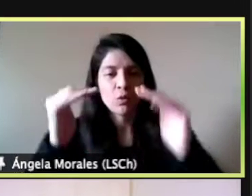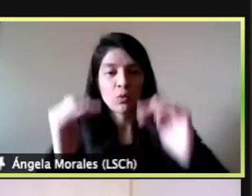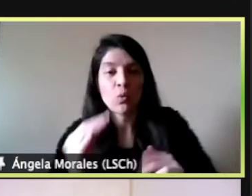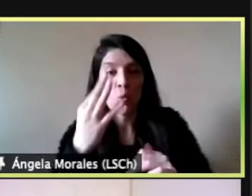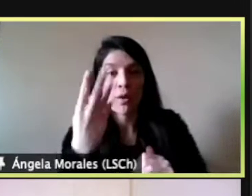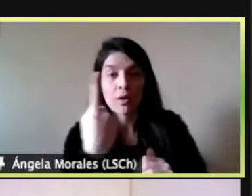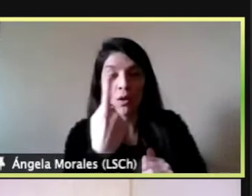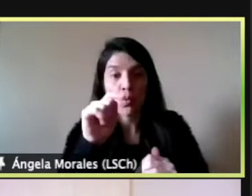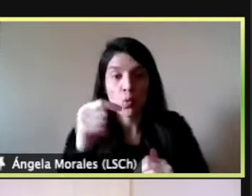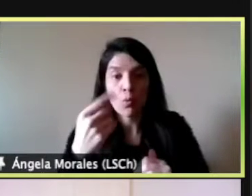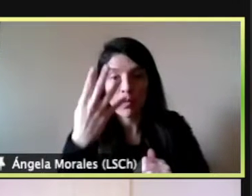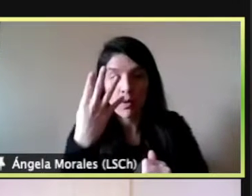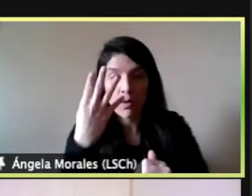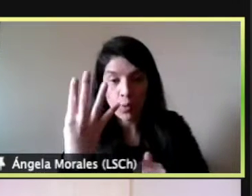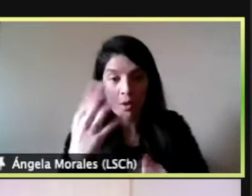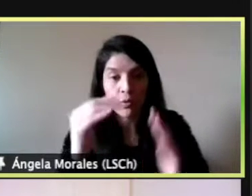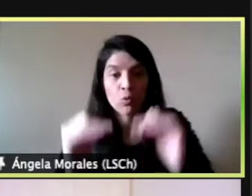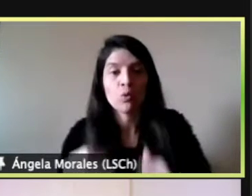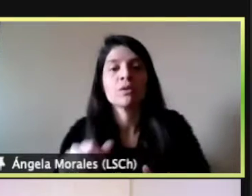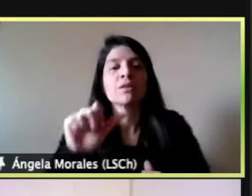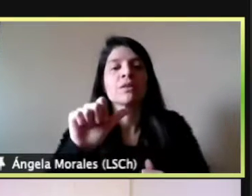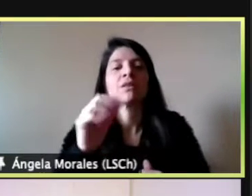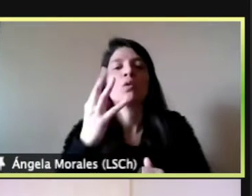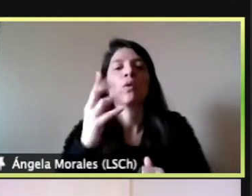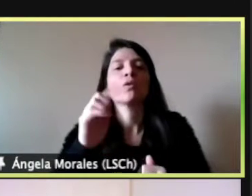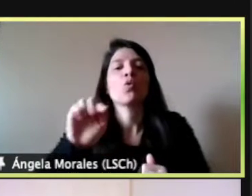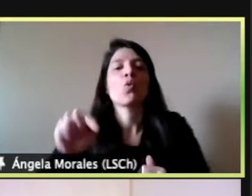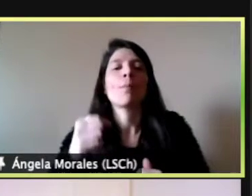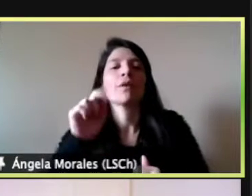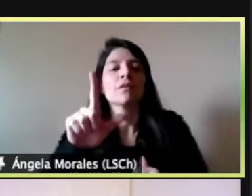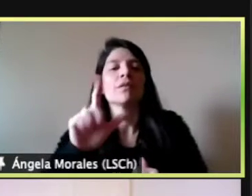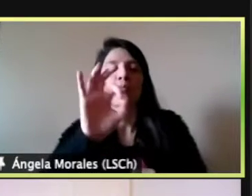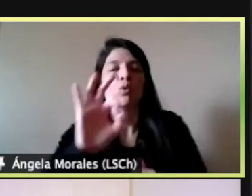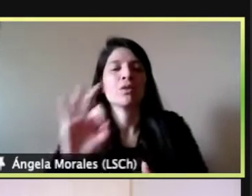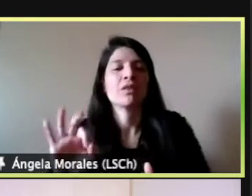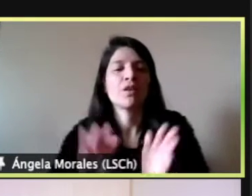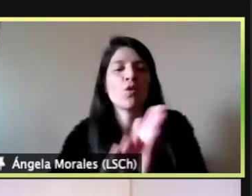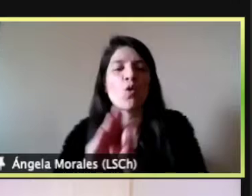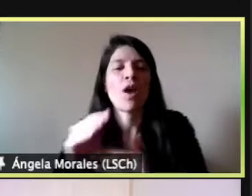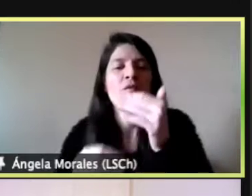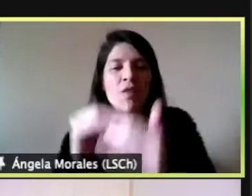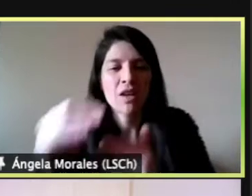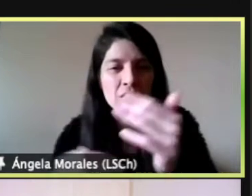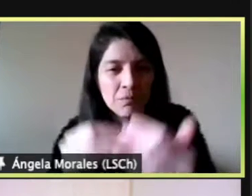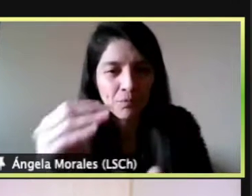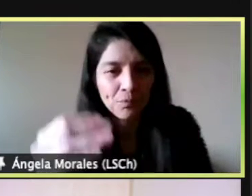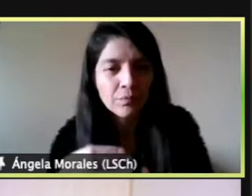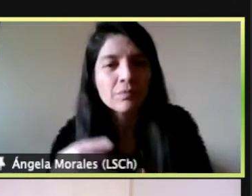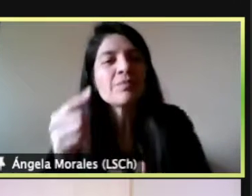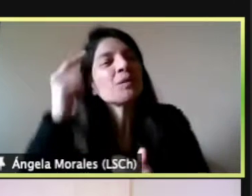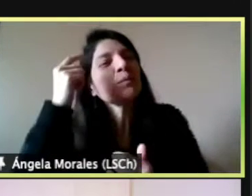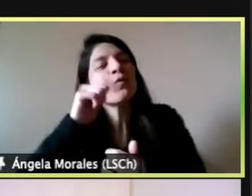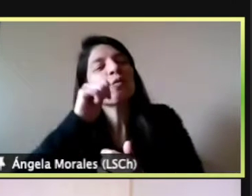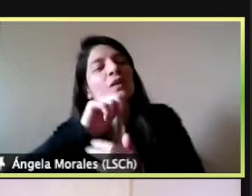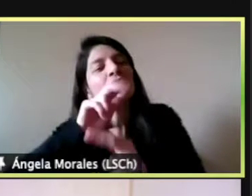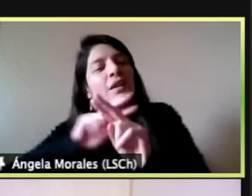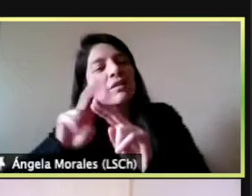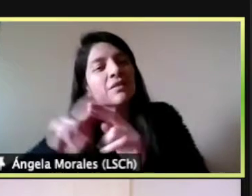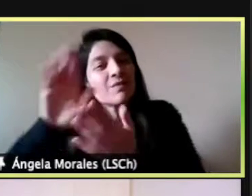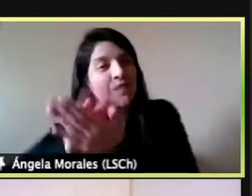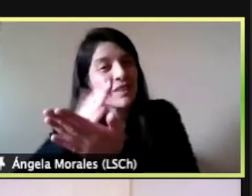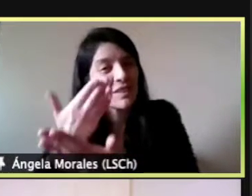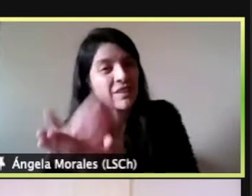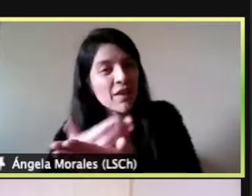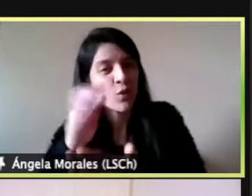el 64,7% del avance. Lo que no habíamos hecho era este estado. Lo que nosotros queríamos saber era